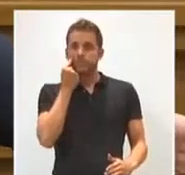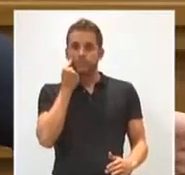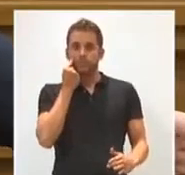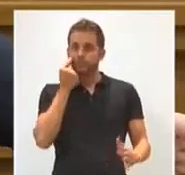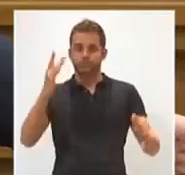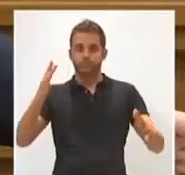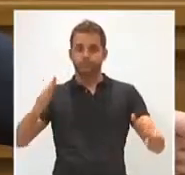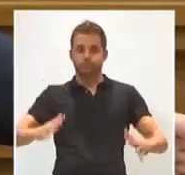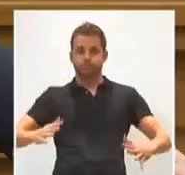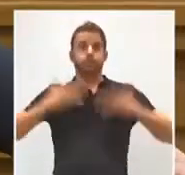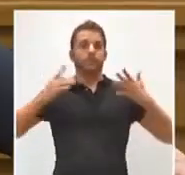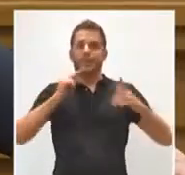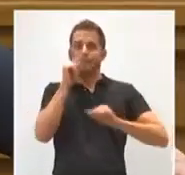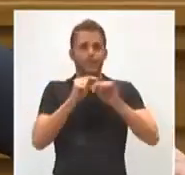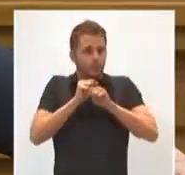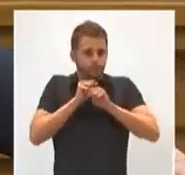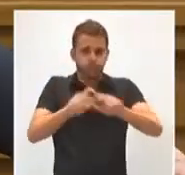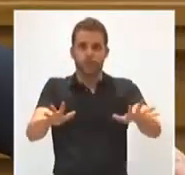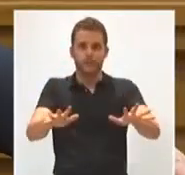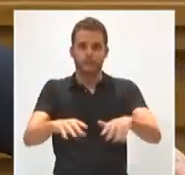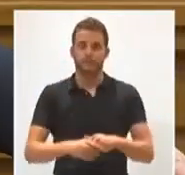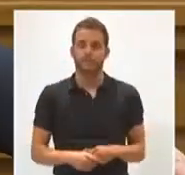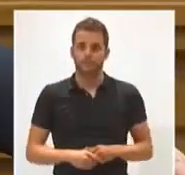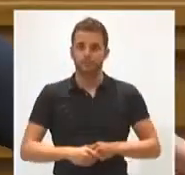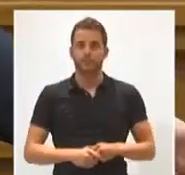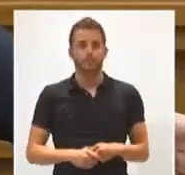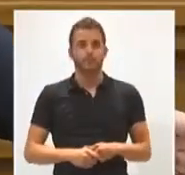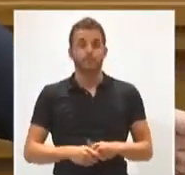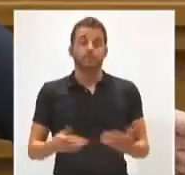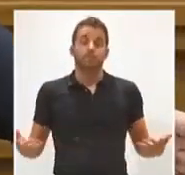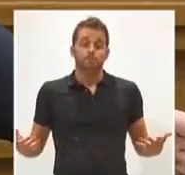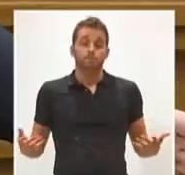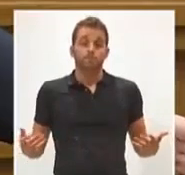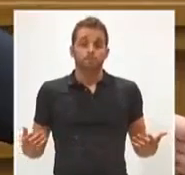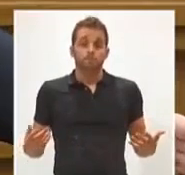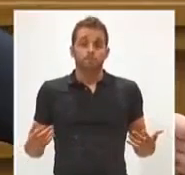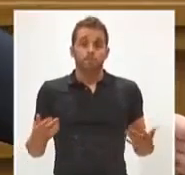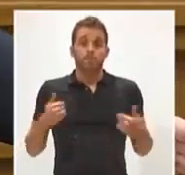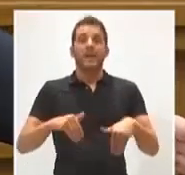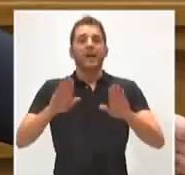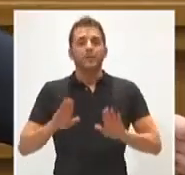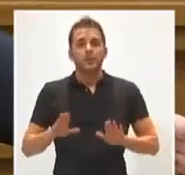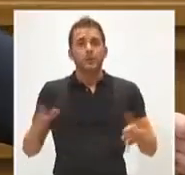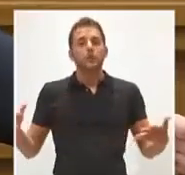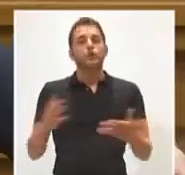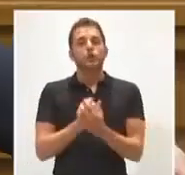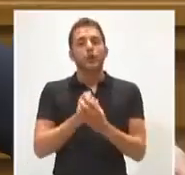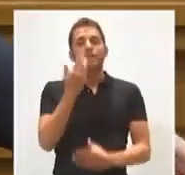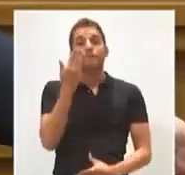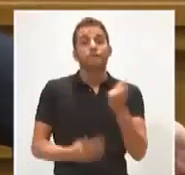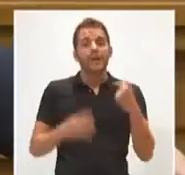se había colado el virus por todos lados evidentemente a lo mejor hemos cometido entre todos una enorme ingenuidad